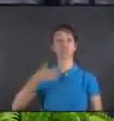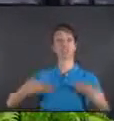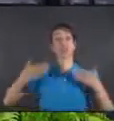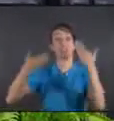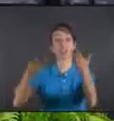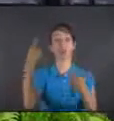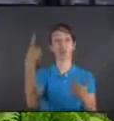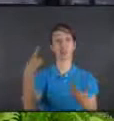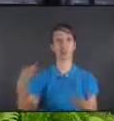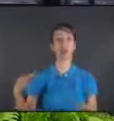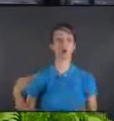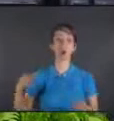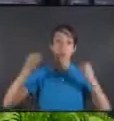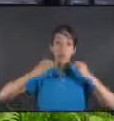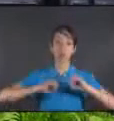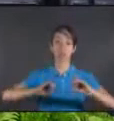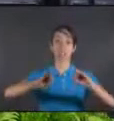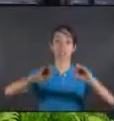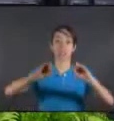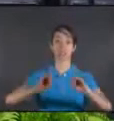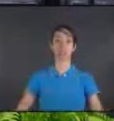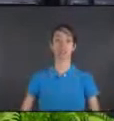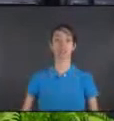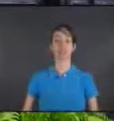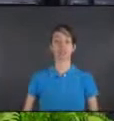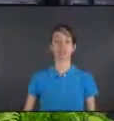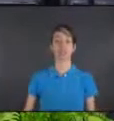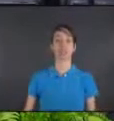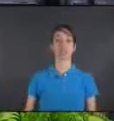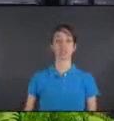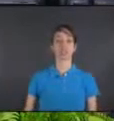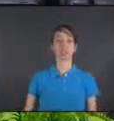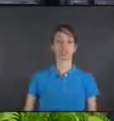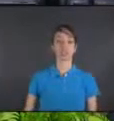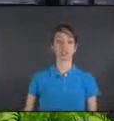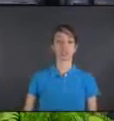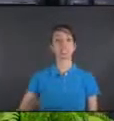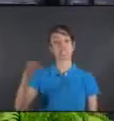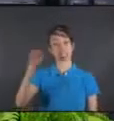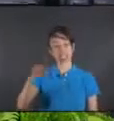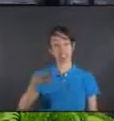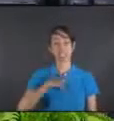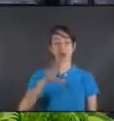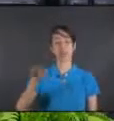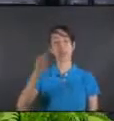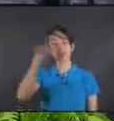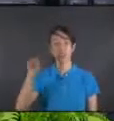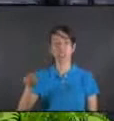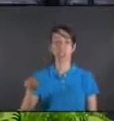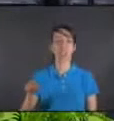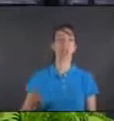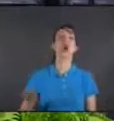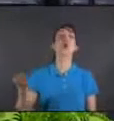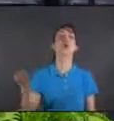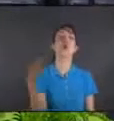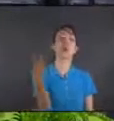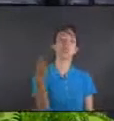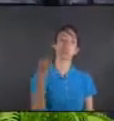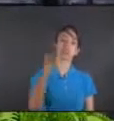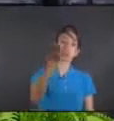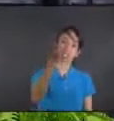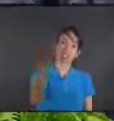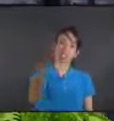esperanza, pero la Santa Cena, la sangre los llevó hasta el primer día, y el primer día los llevó hasta Génesis